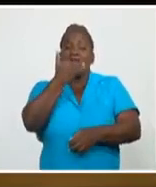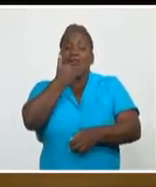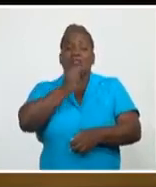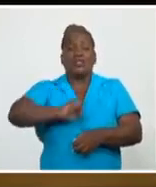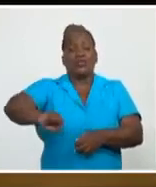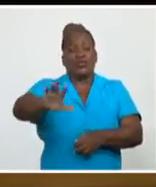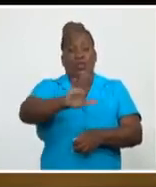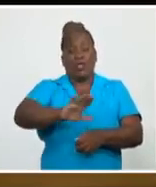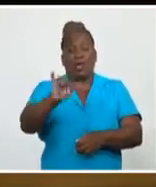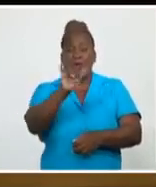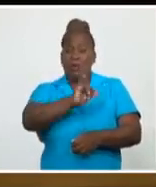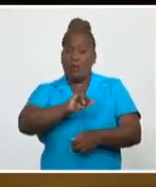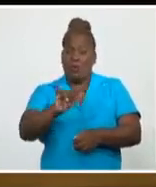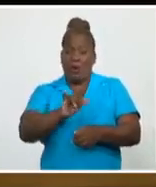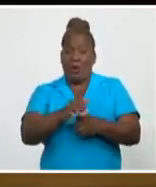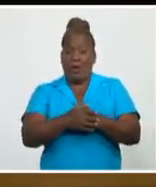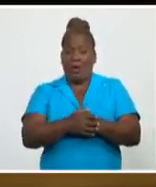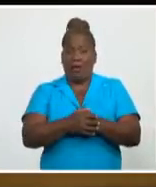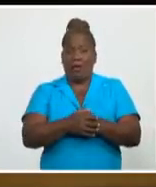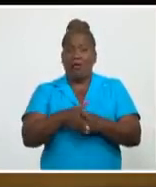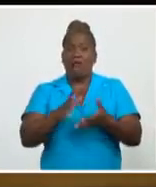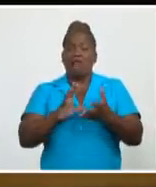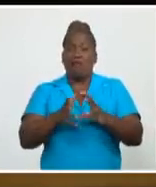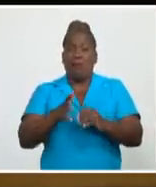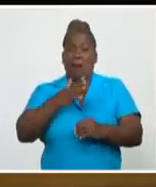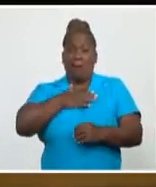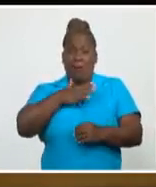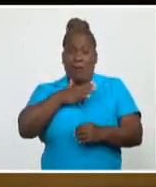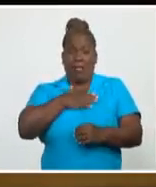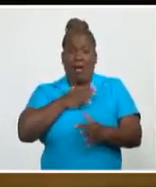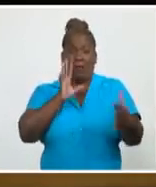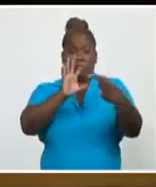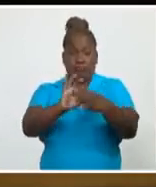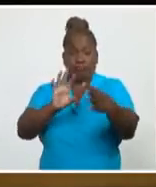con independencia de la forma de propiedad o gestión.